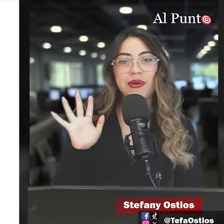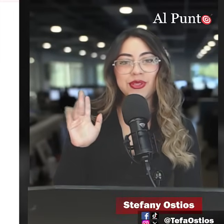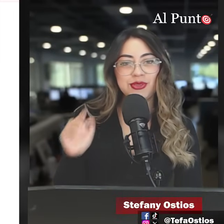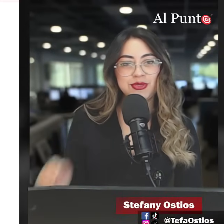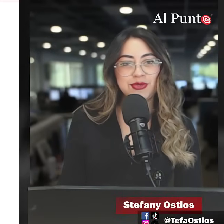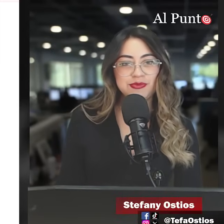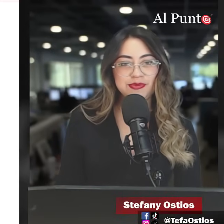a todos